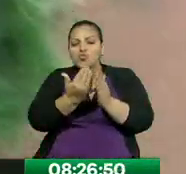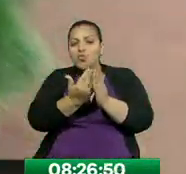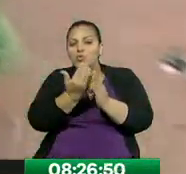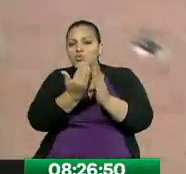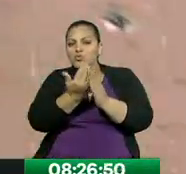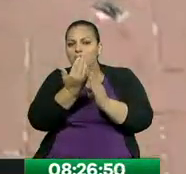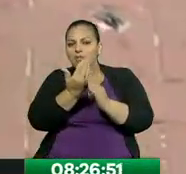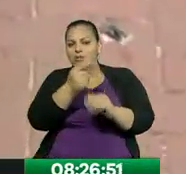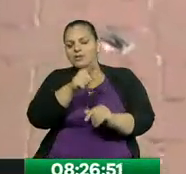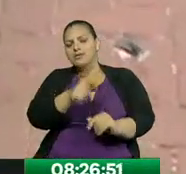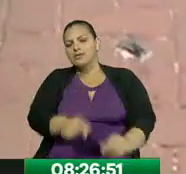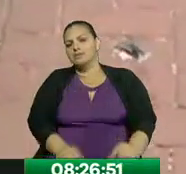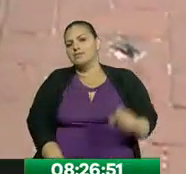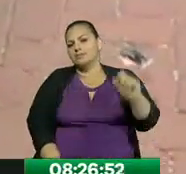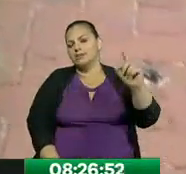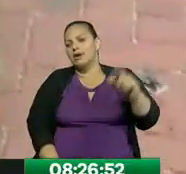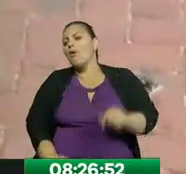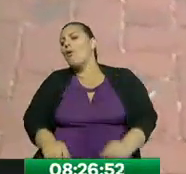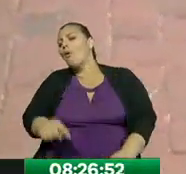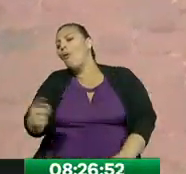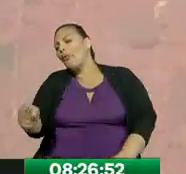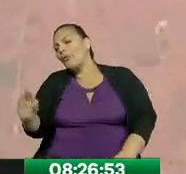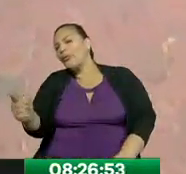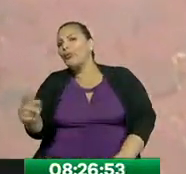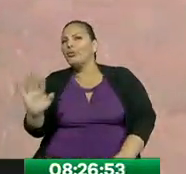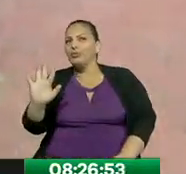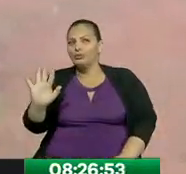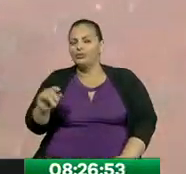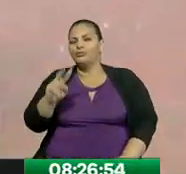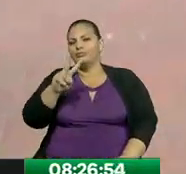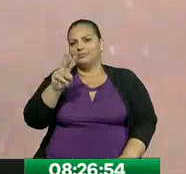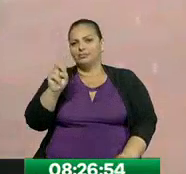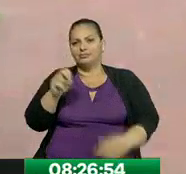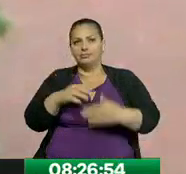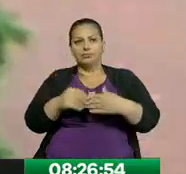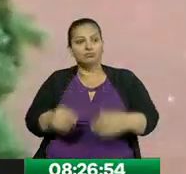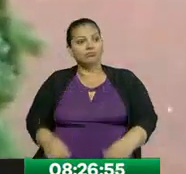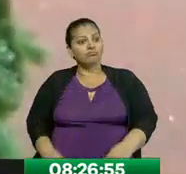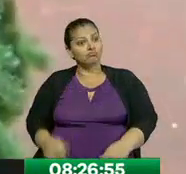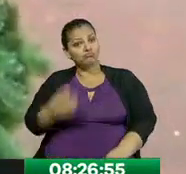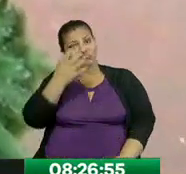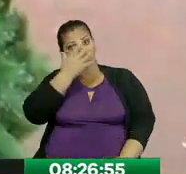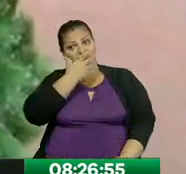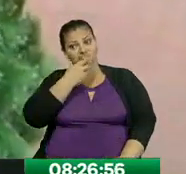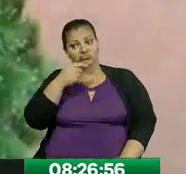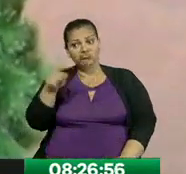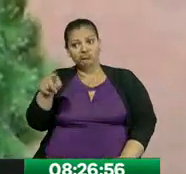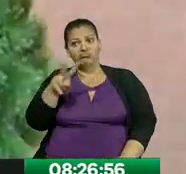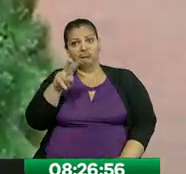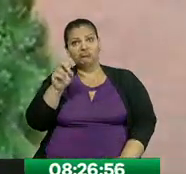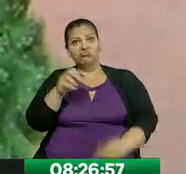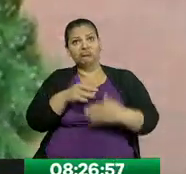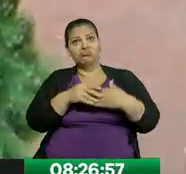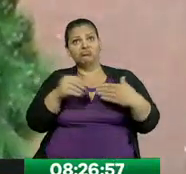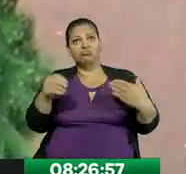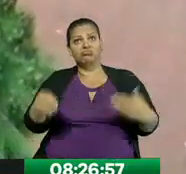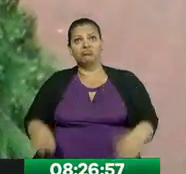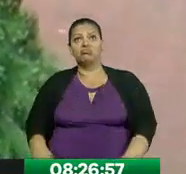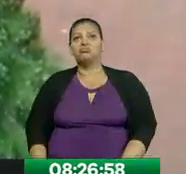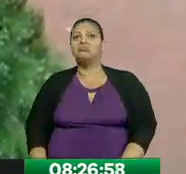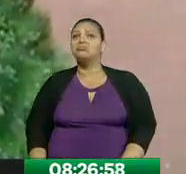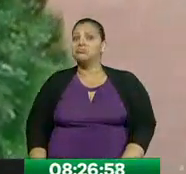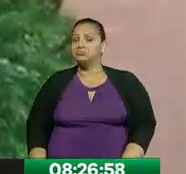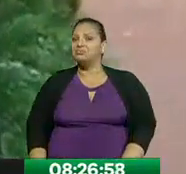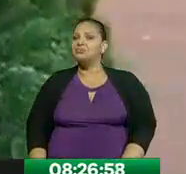antiguos son más baratos, a $20 de 1,80 m. Pero le voy a decir algo, este está bien bonito, la calidad, todo, y es así como que tiene con